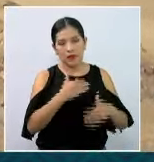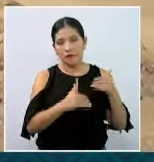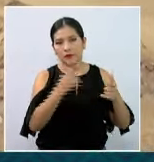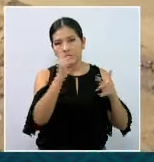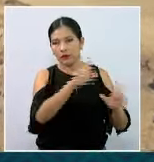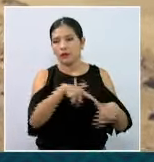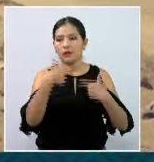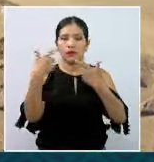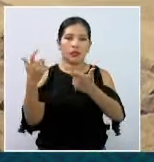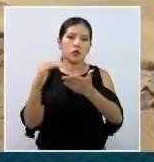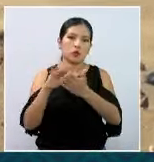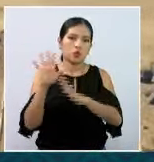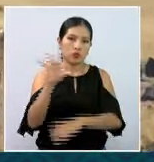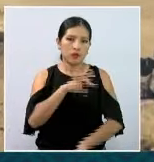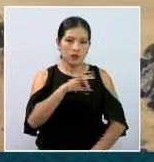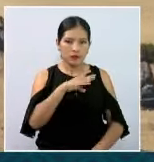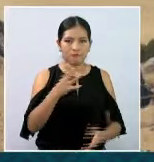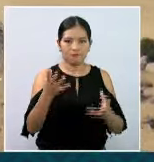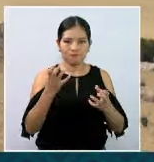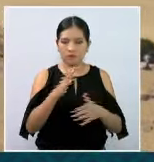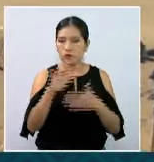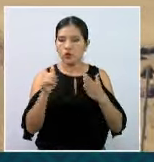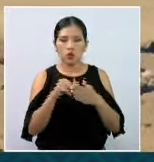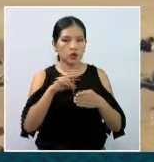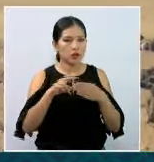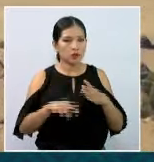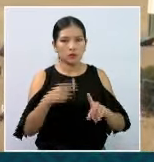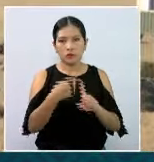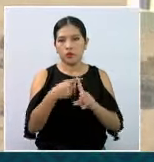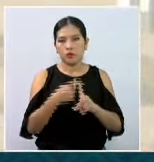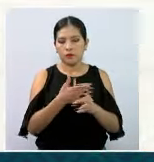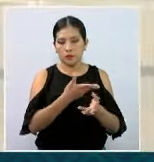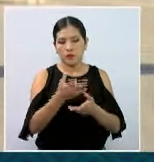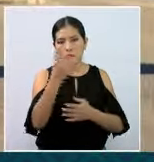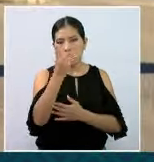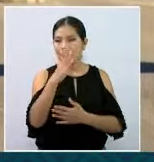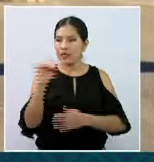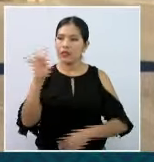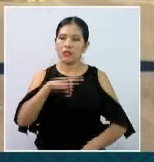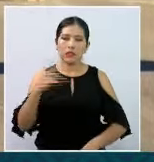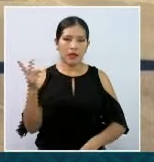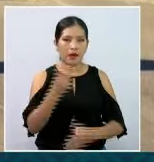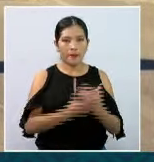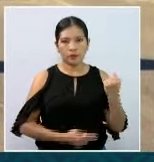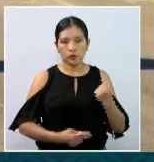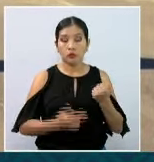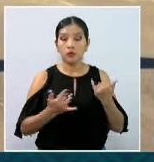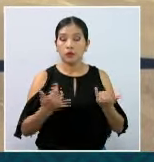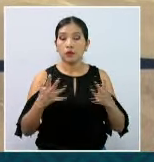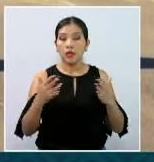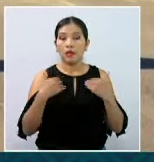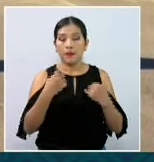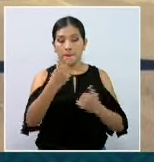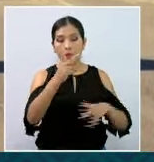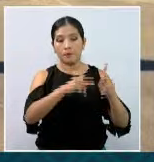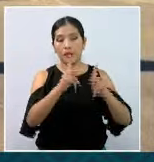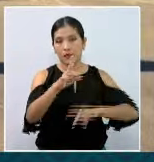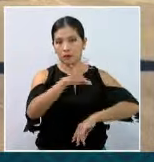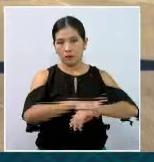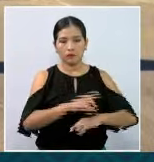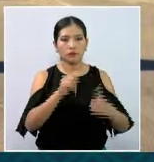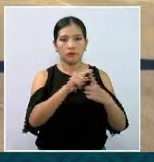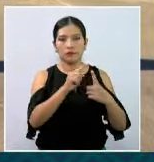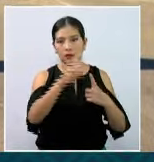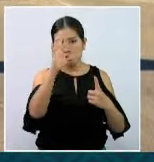Estamos recuperando vehículos y es un resultado que todos esperan, la ciudadanía boliviana y la ciudadanía chilena. Tenemos, como les decía, dos aprehendidos, un súbdito